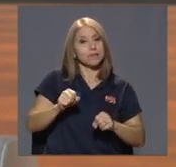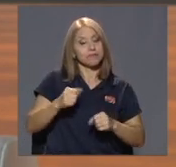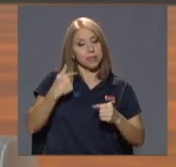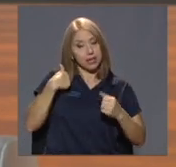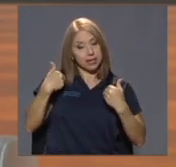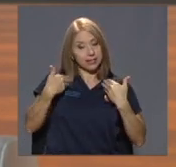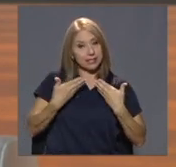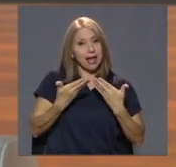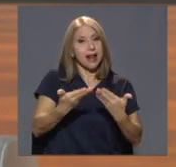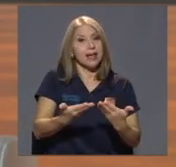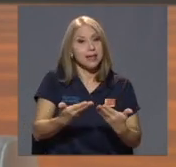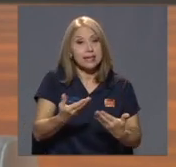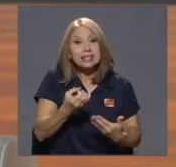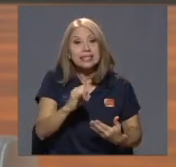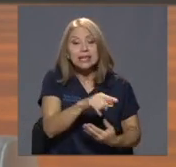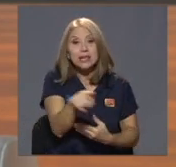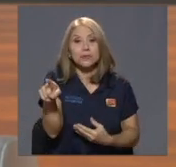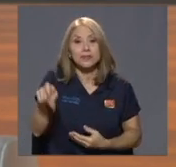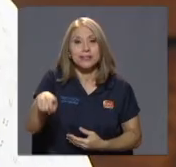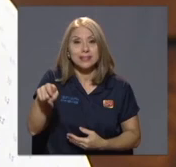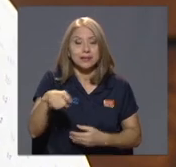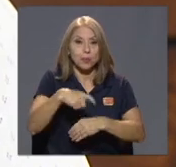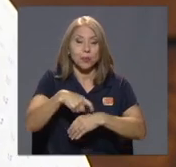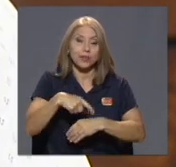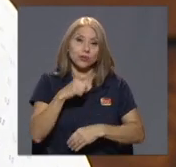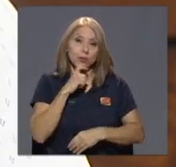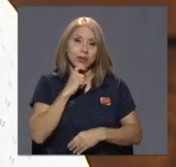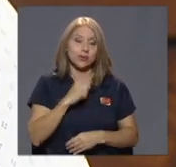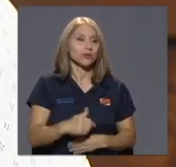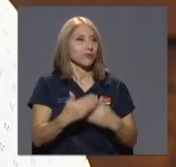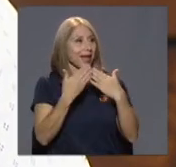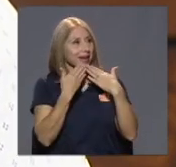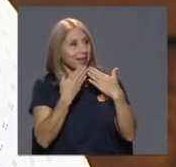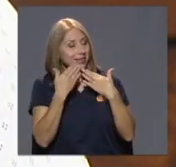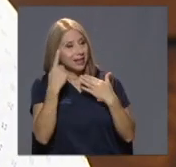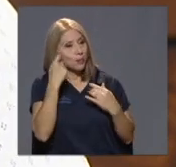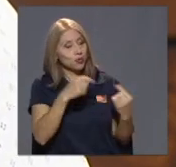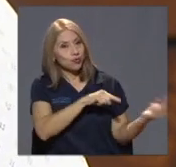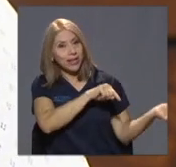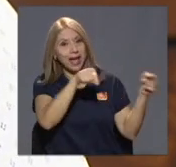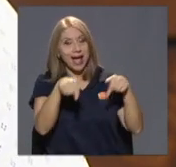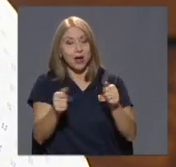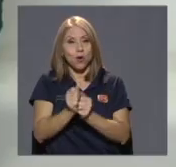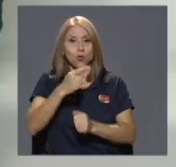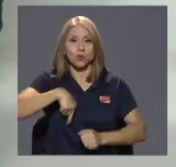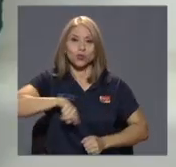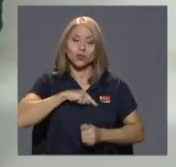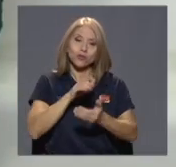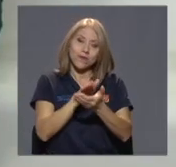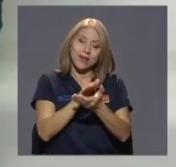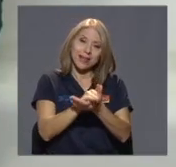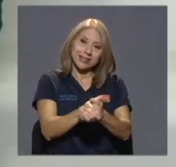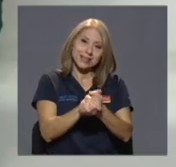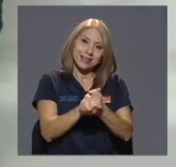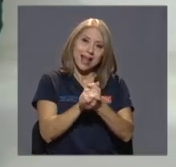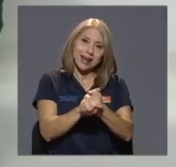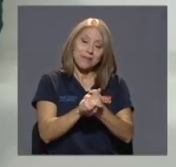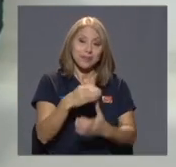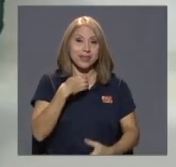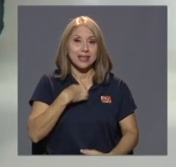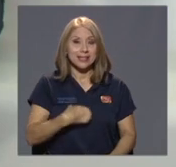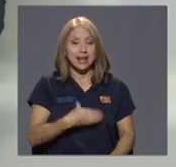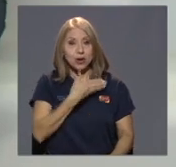requieren, justamente en esos momentos tan complejos. Tengo que agradecerle por estar con nosotros, felicitarle y desearle lo mejor, sobre todo en un ministerio, como le